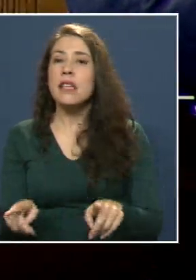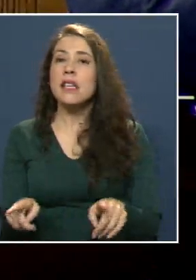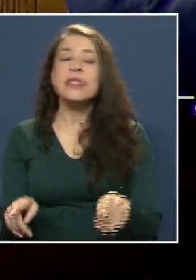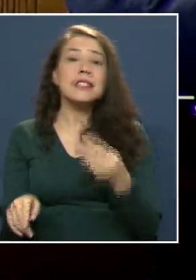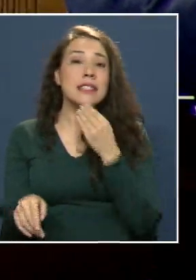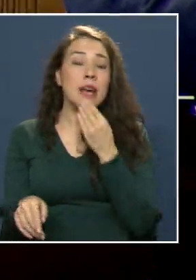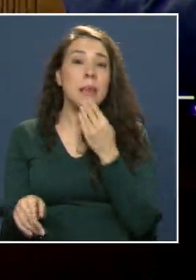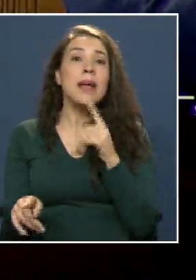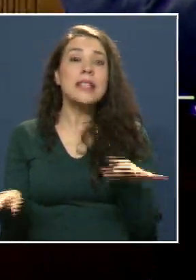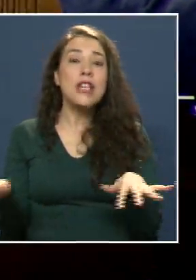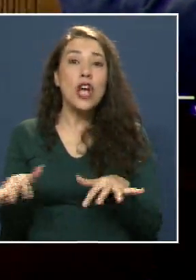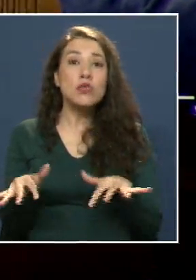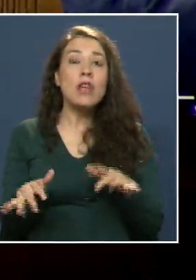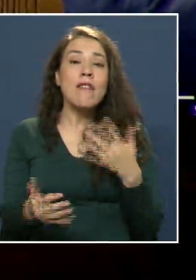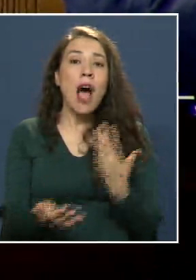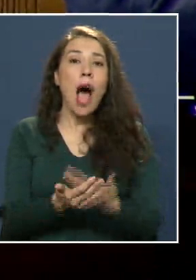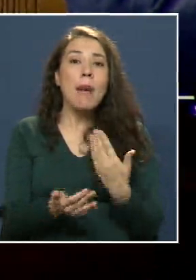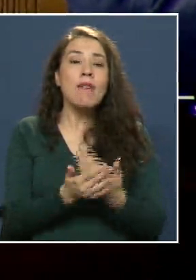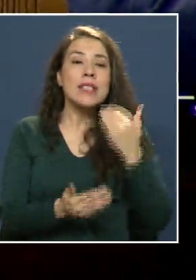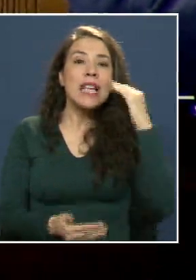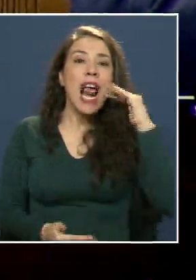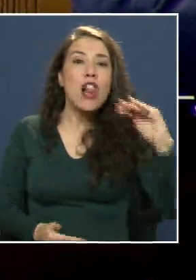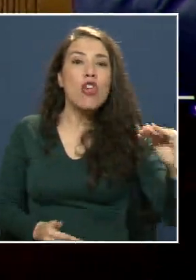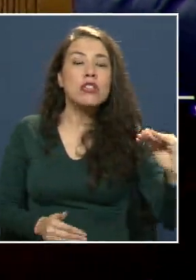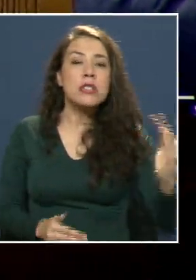exactamente también utilizar a los niños como medios.